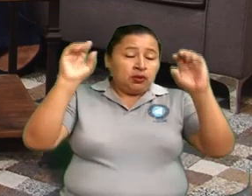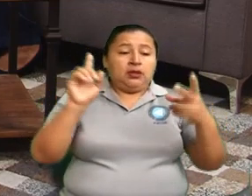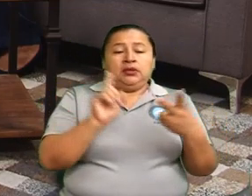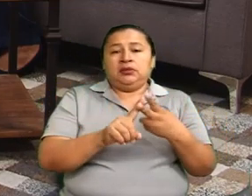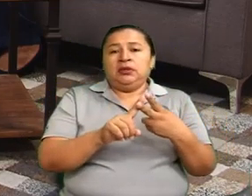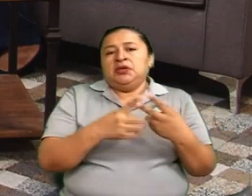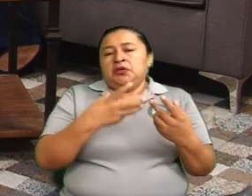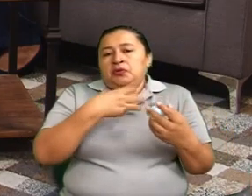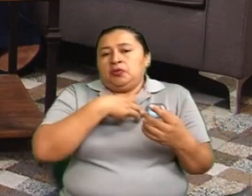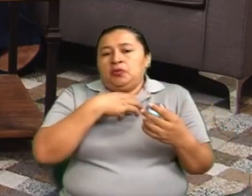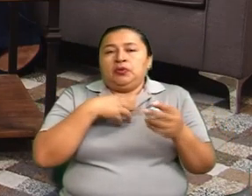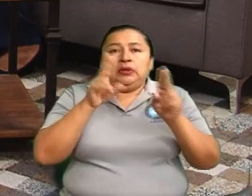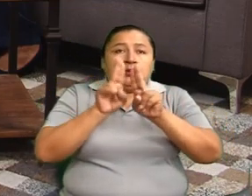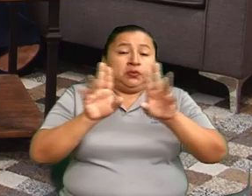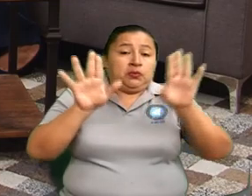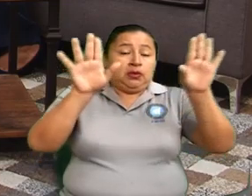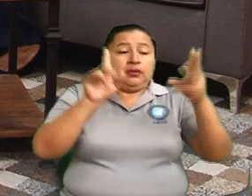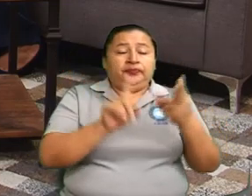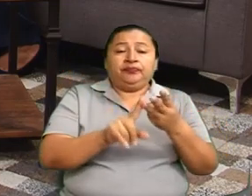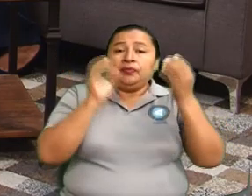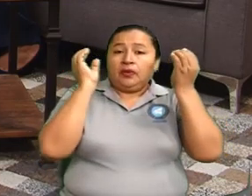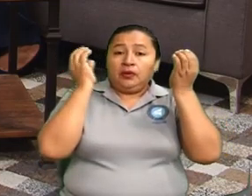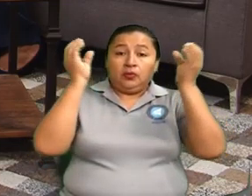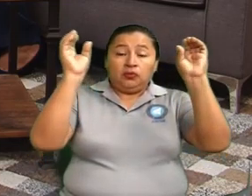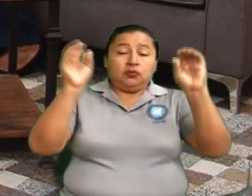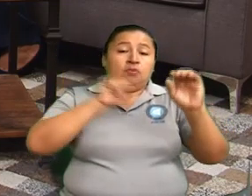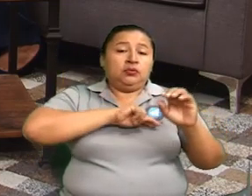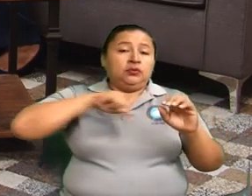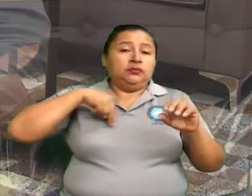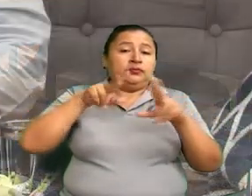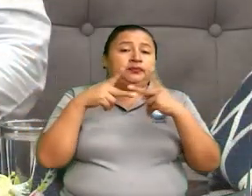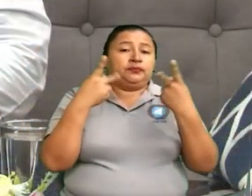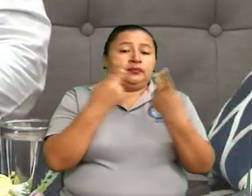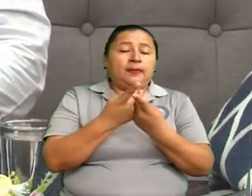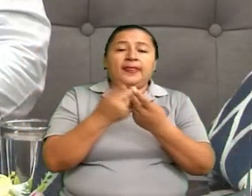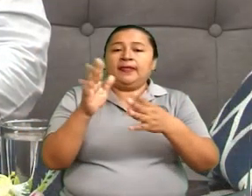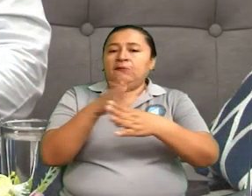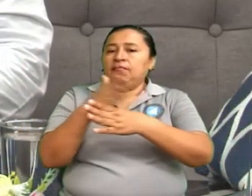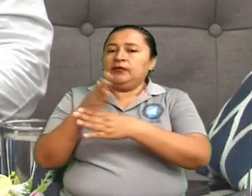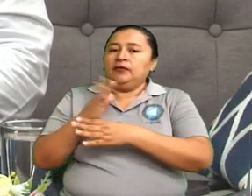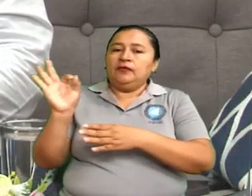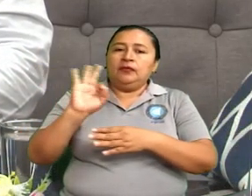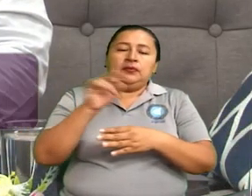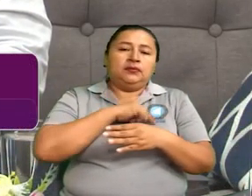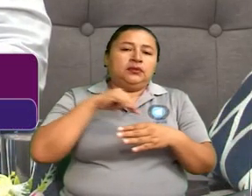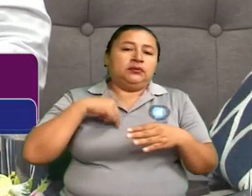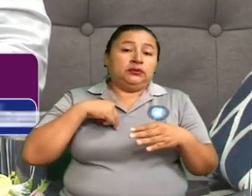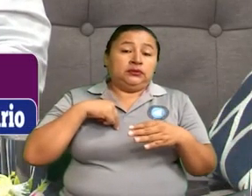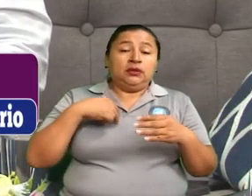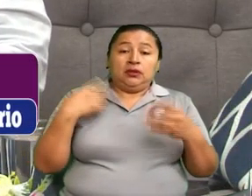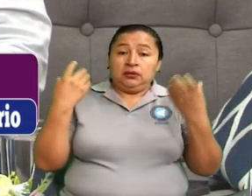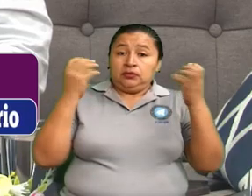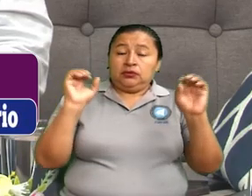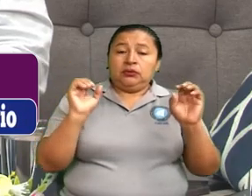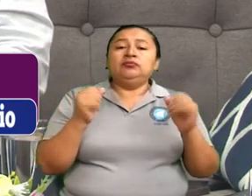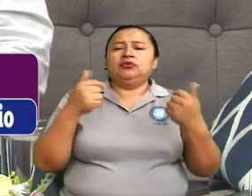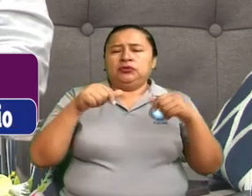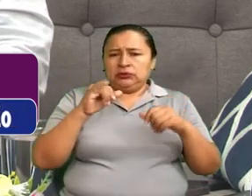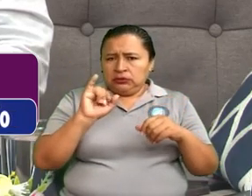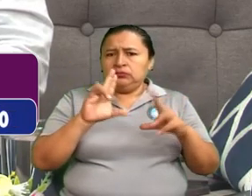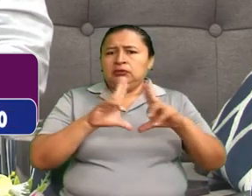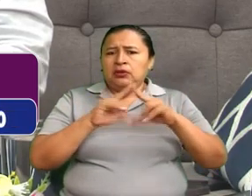patrimonio natural, en la cultura de nuestro pueblo, en la forma de hacer las cosas. Entonces, Nicaragua tiene mucho